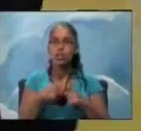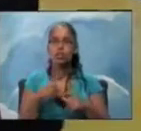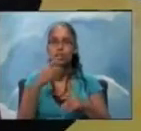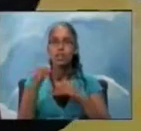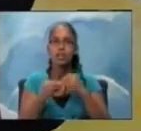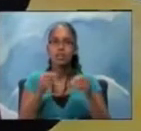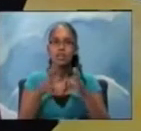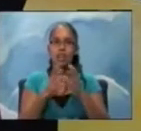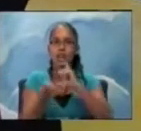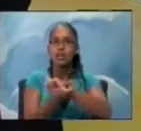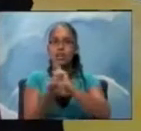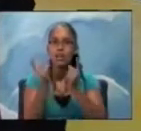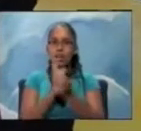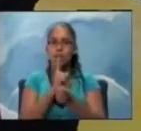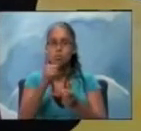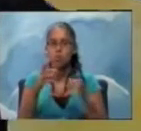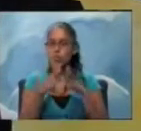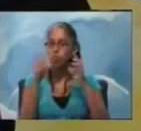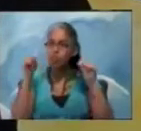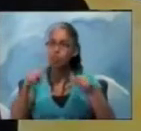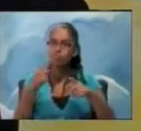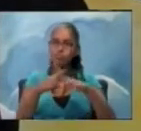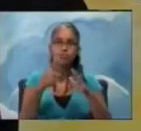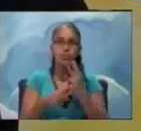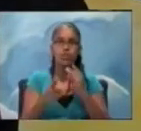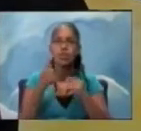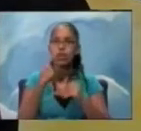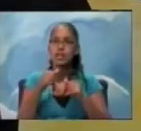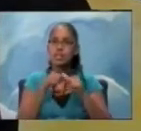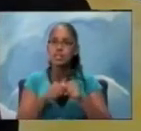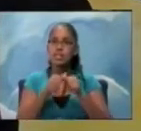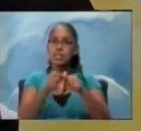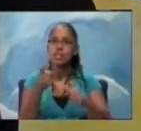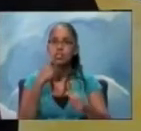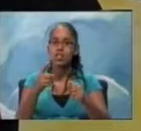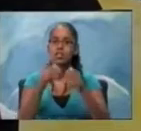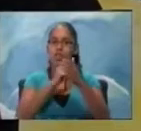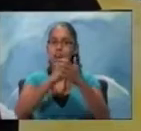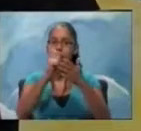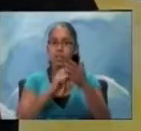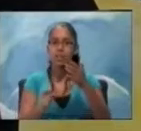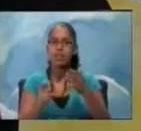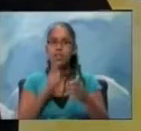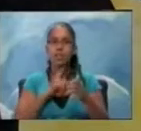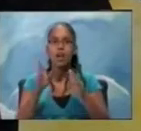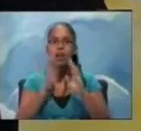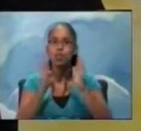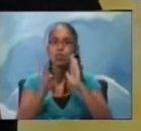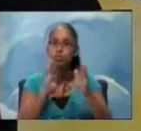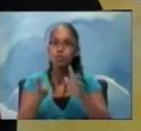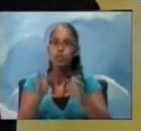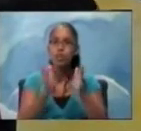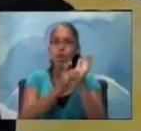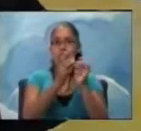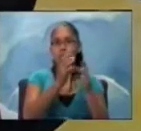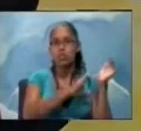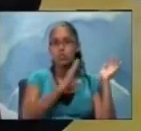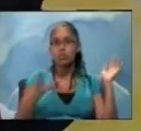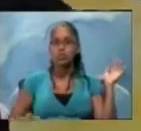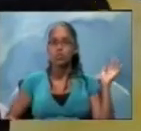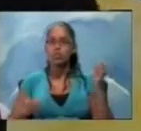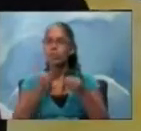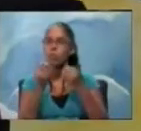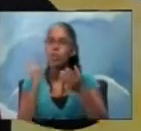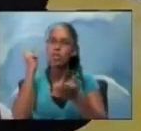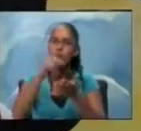hacían cambio, cambista y todas estas cosas. Y fíjense lo que sigue diciendo la escritura. Y anunciando el Evangelio. ¿Cómo llegó